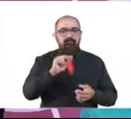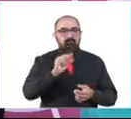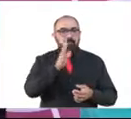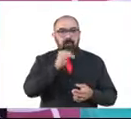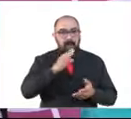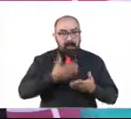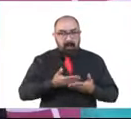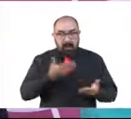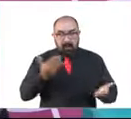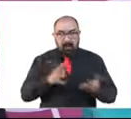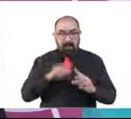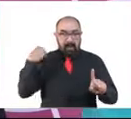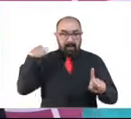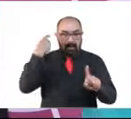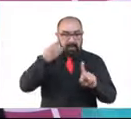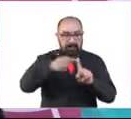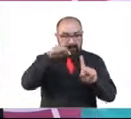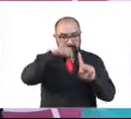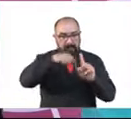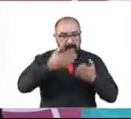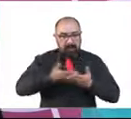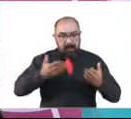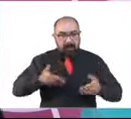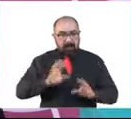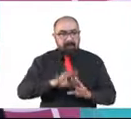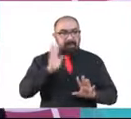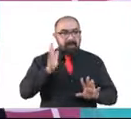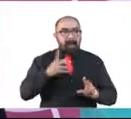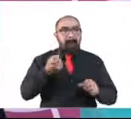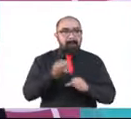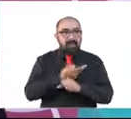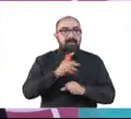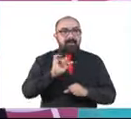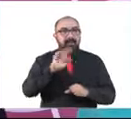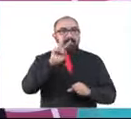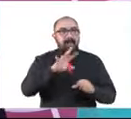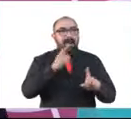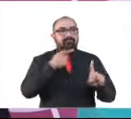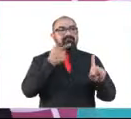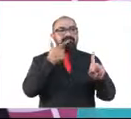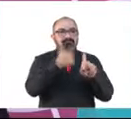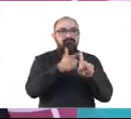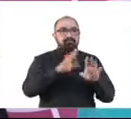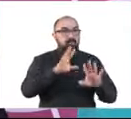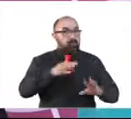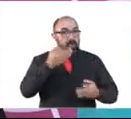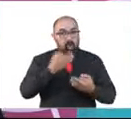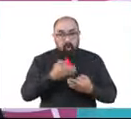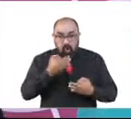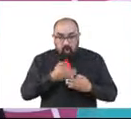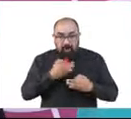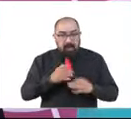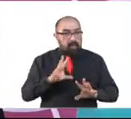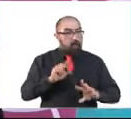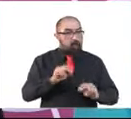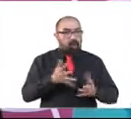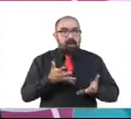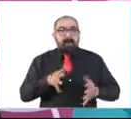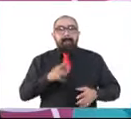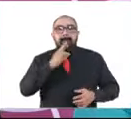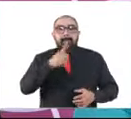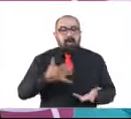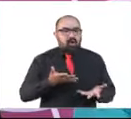actuales, lo que se predecía que iba a ocurrir ya está ocurriendo. Entonces, si no mejoramos o si no cambiamos, como bien